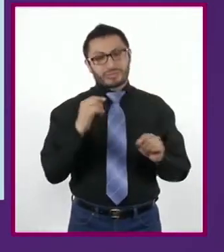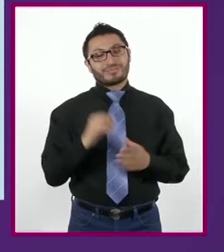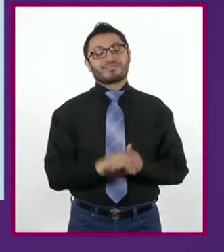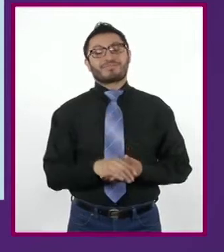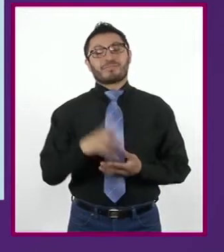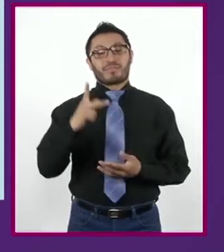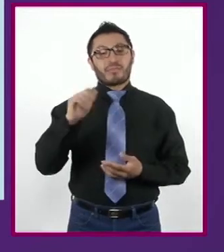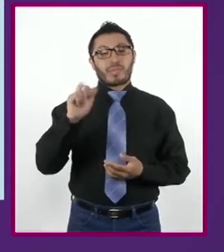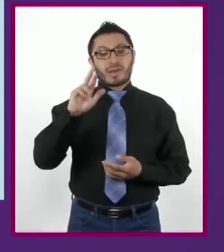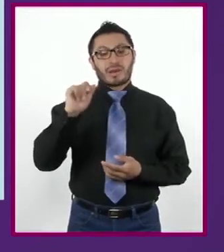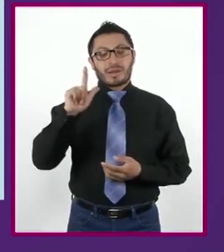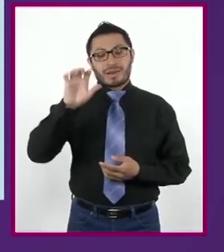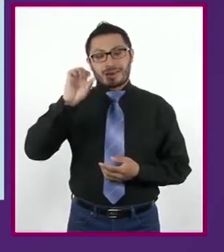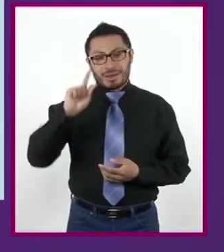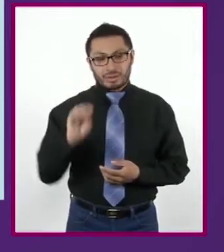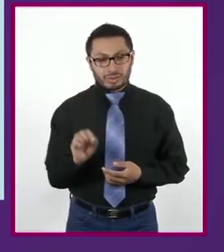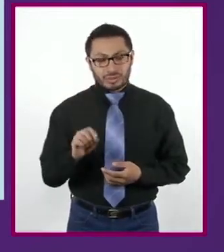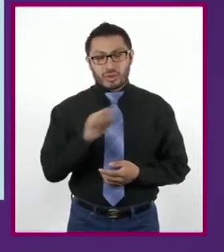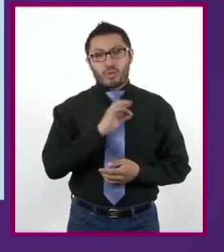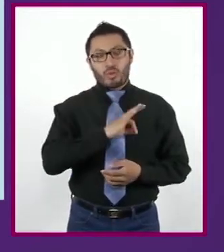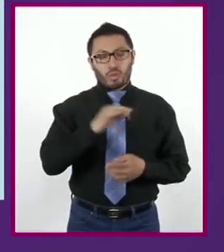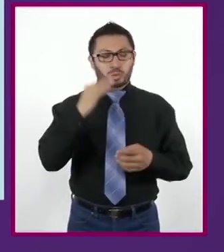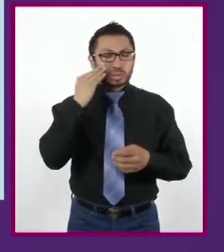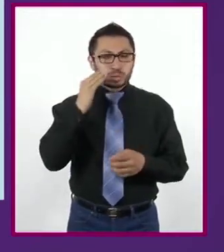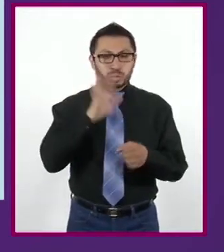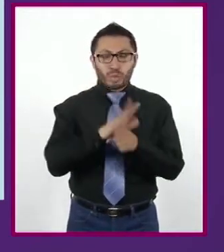¿Pueden notar sus 2 lados paralelos?